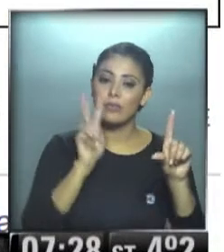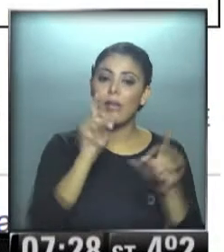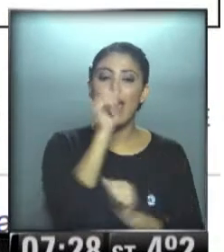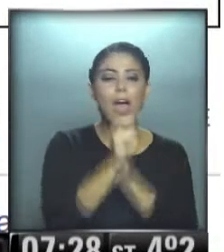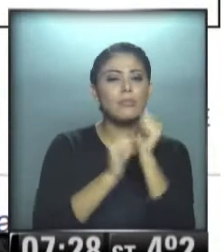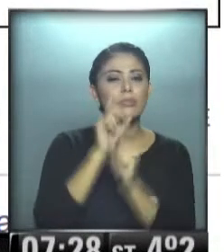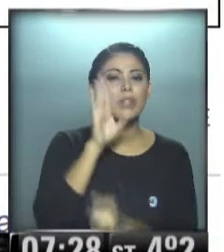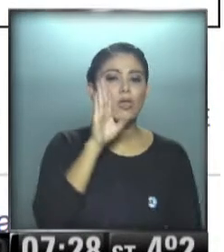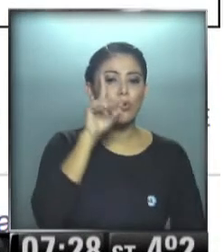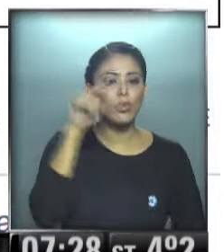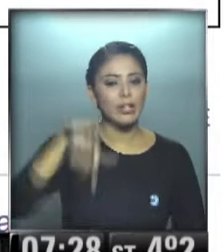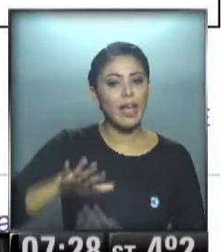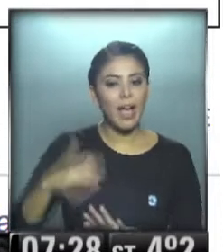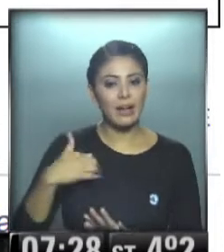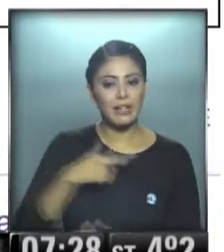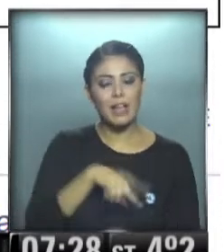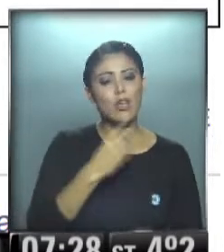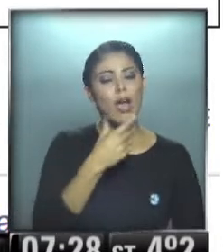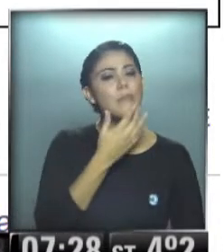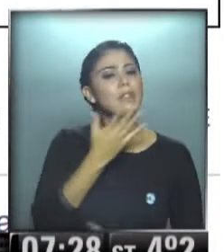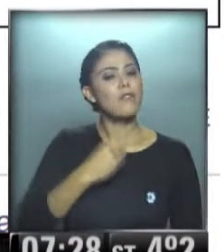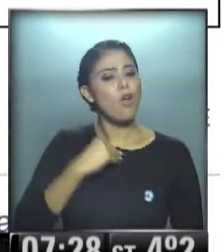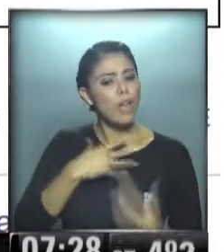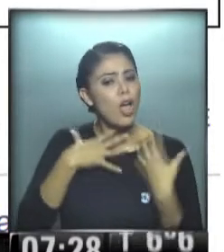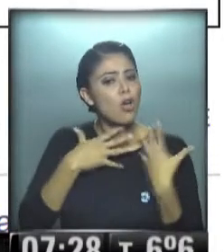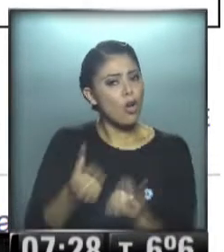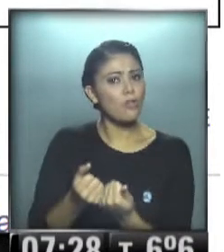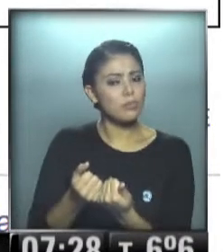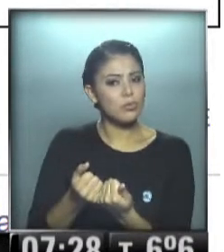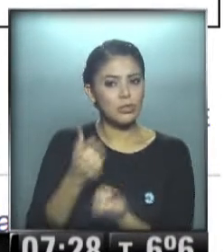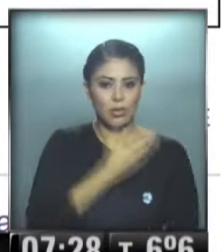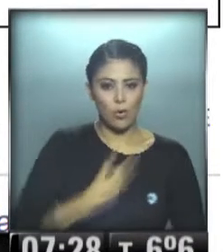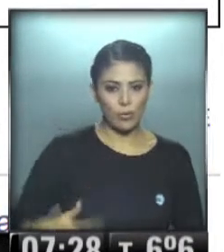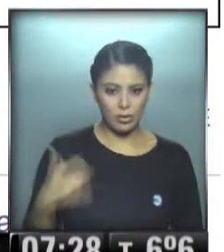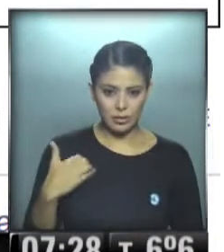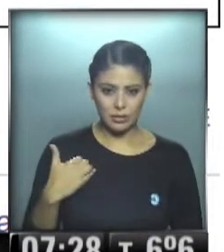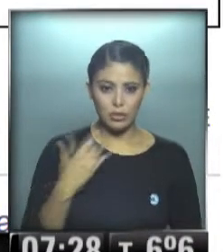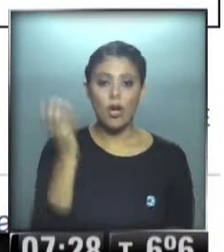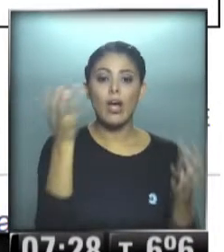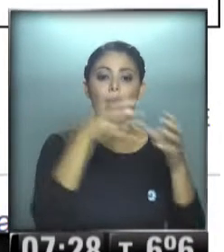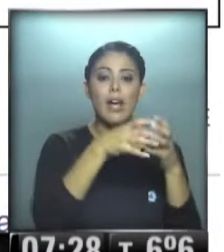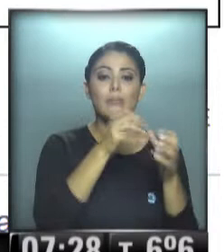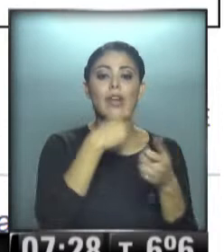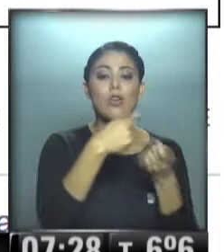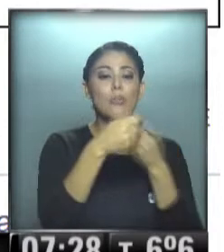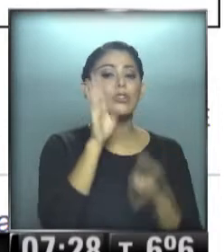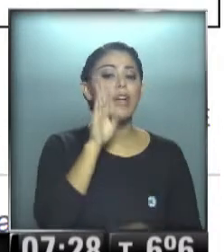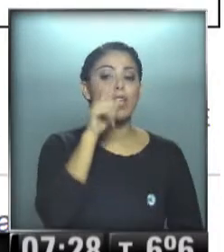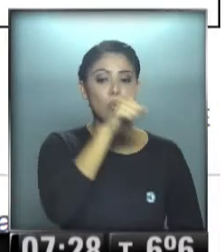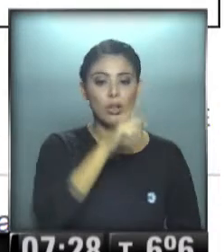Empresarios estadounidenses en Argentina expresaron su voluntad de colaborar con el gobierno. La Cámara de Comercio de los Estados